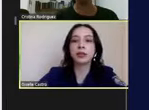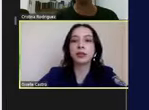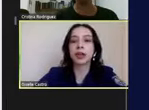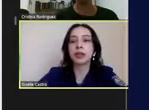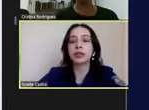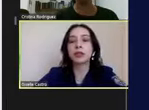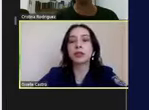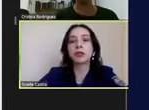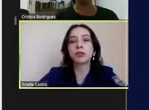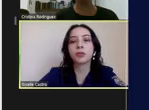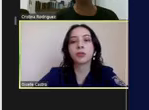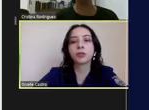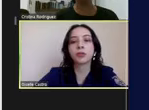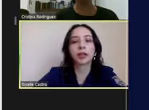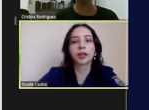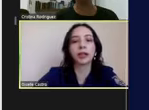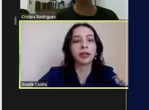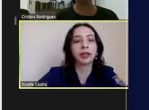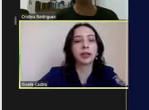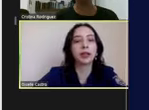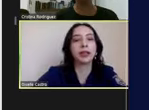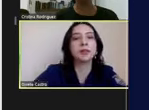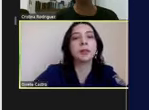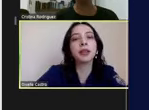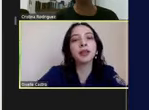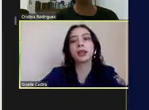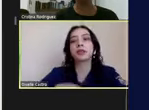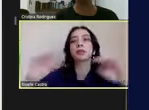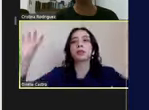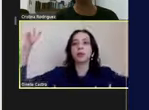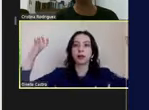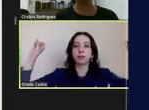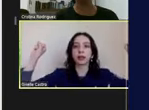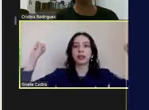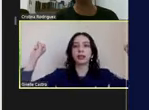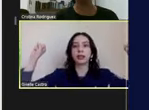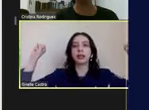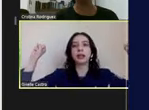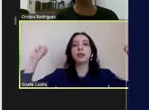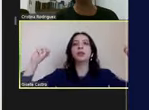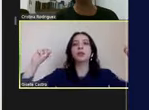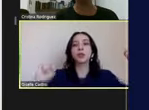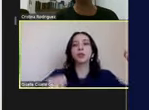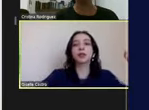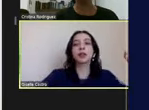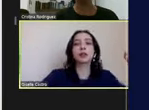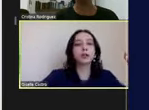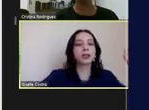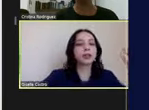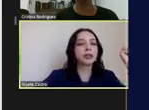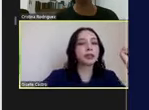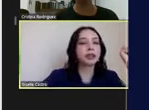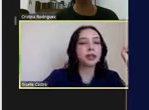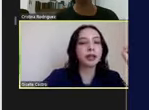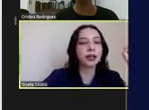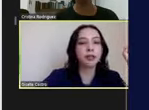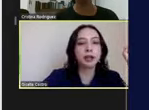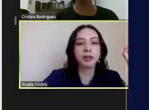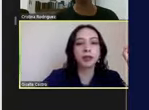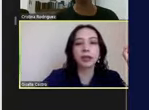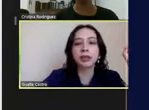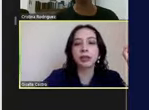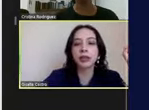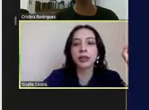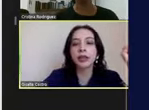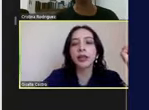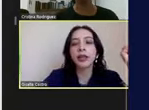hacer ciertos ejercicios como en el Smith, que es como la barrita de aquí, justamente como les enseñé el